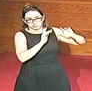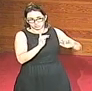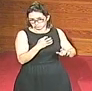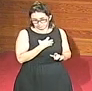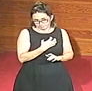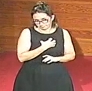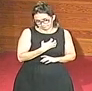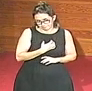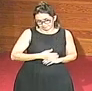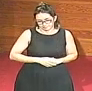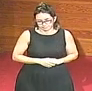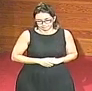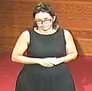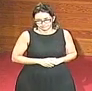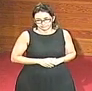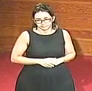democrática.